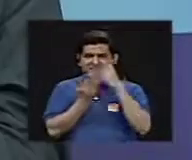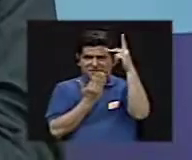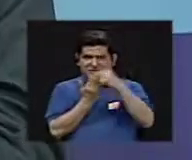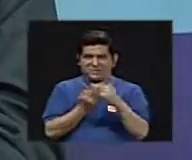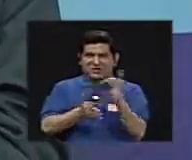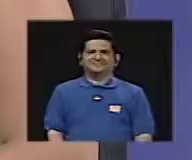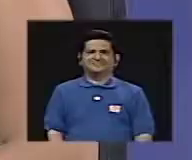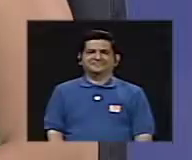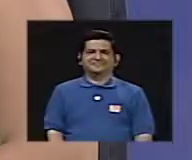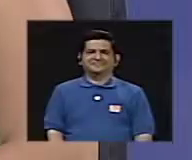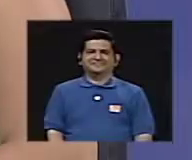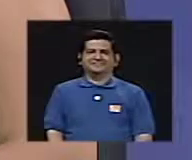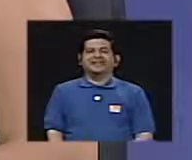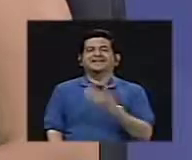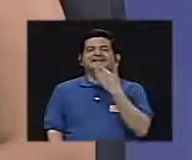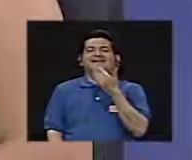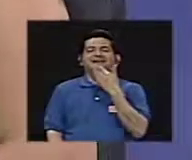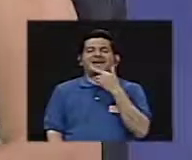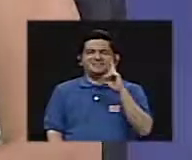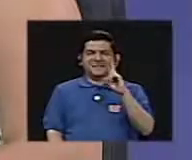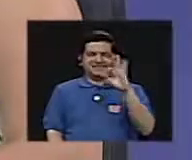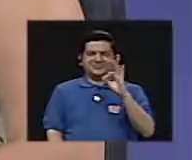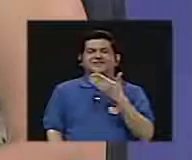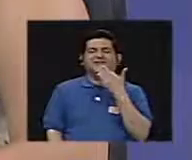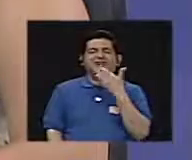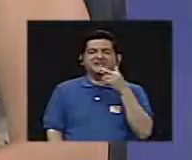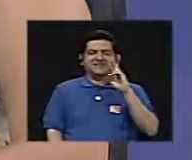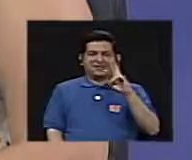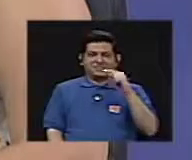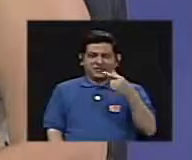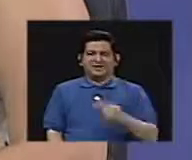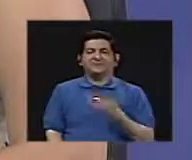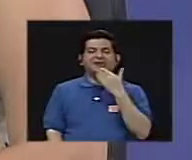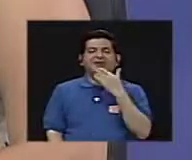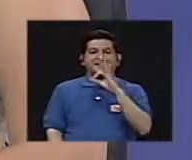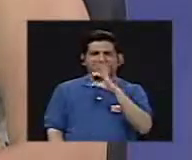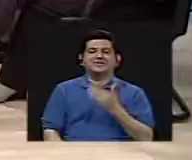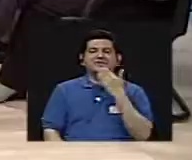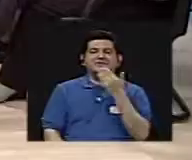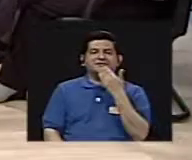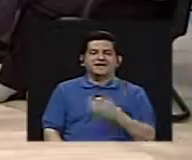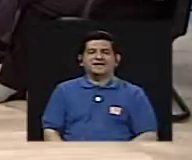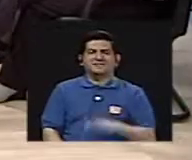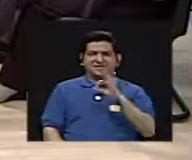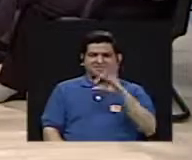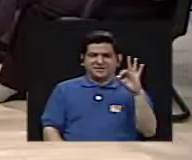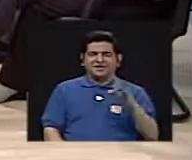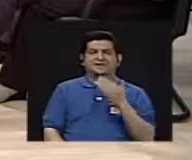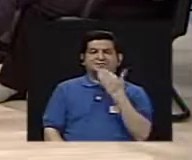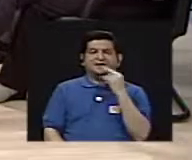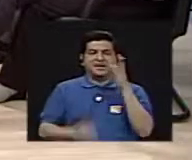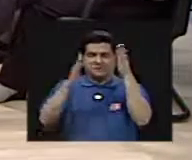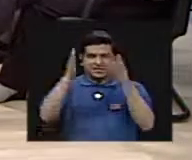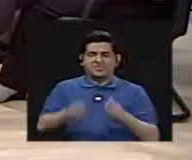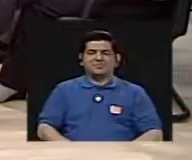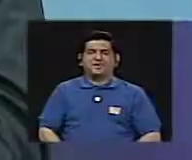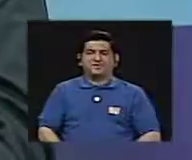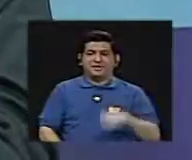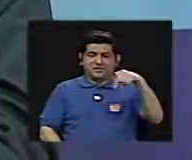mensaje audiovisual de la UNED. Gracias, Rocío. Muchas gracias, Roberto. Muchas gracias, Fernando, por estar con nosotros hoy. Gracias a los compañeros